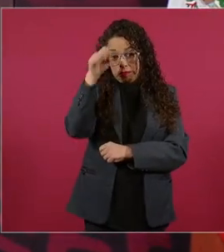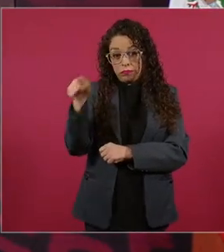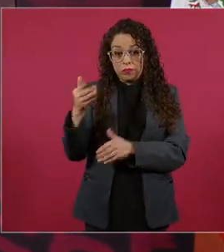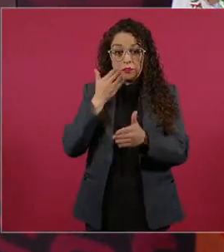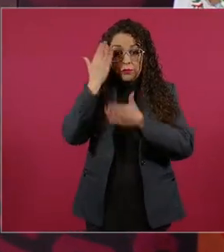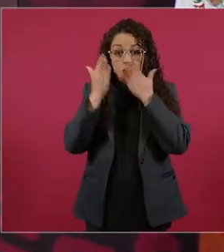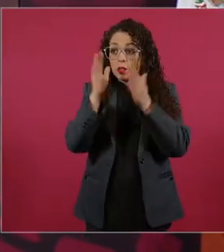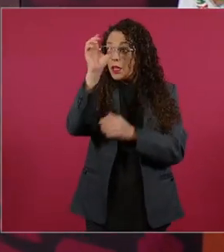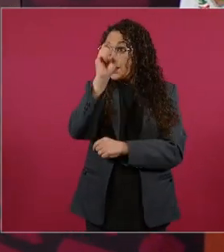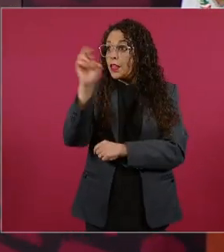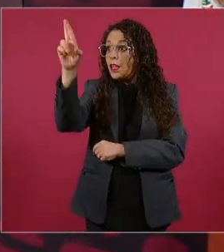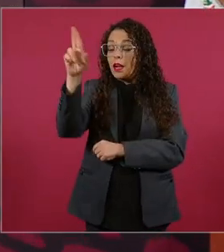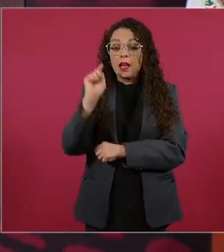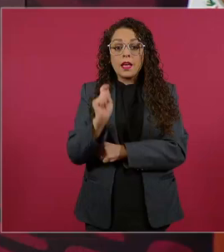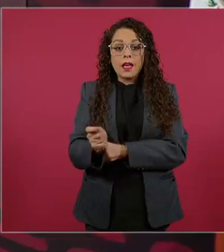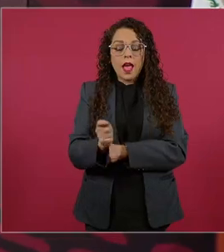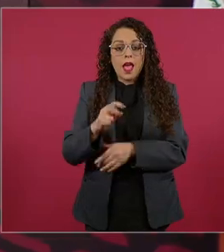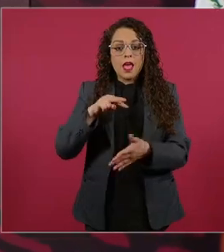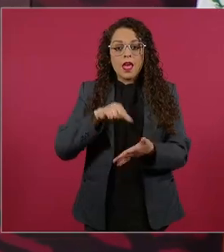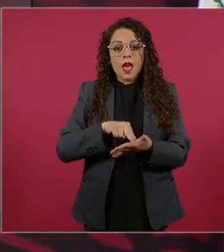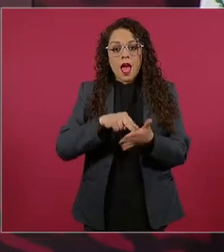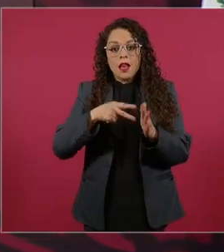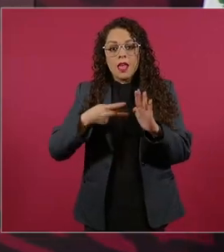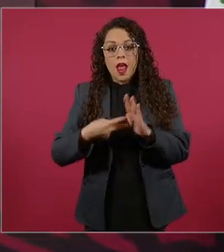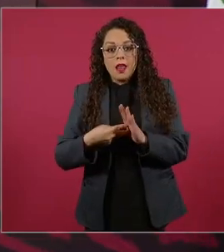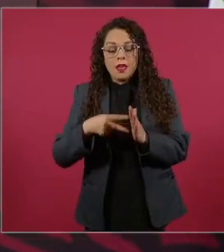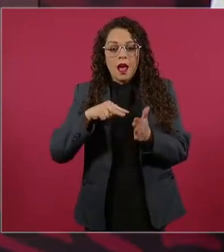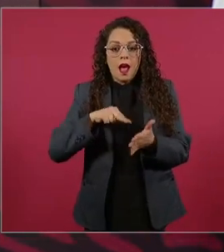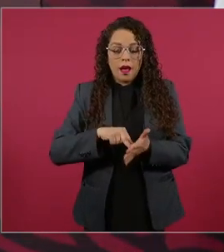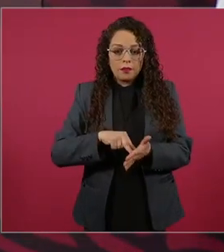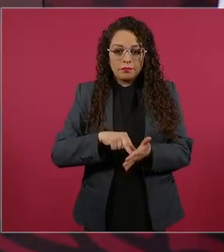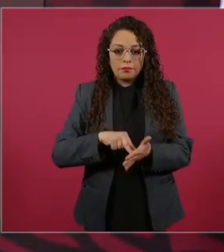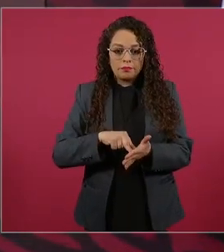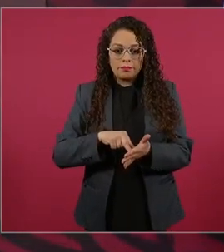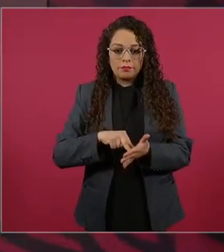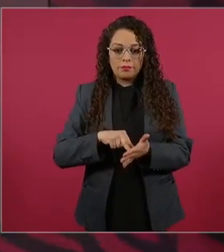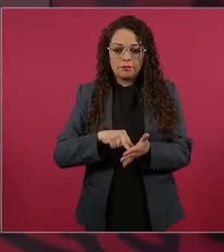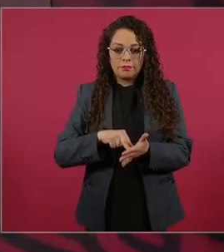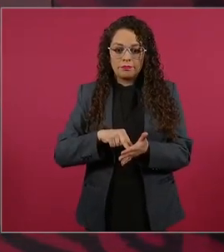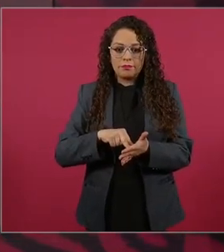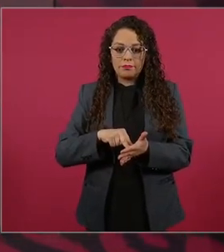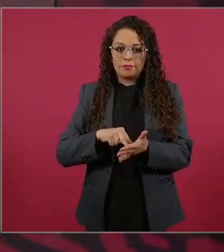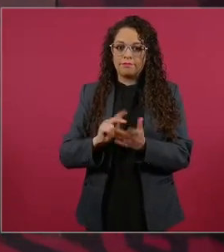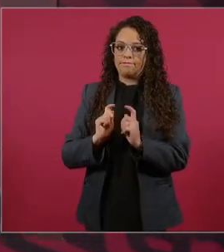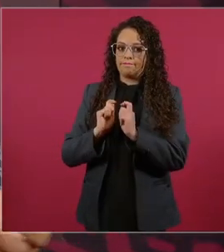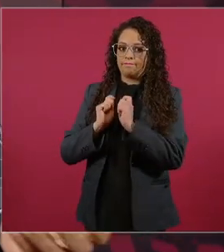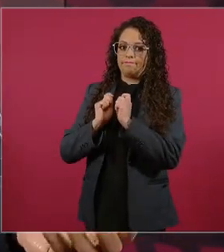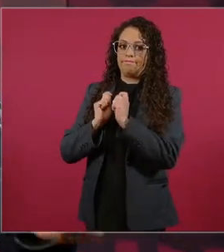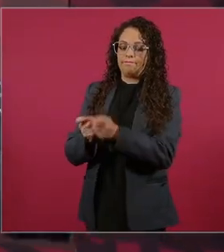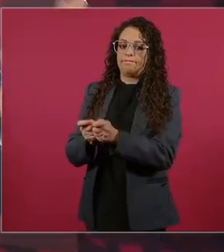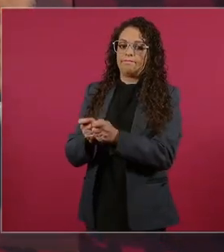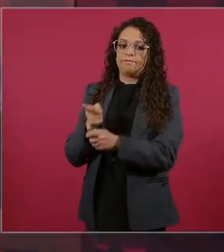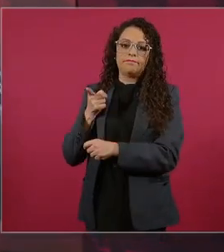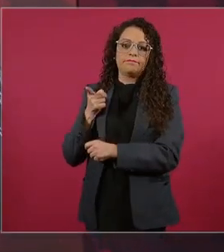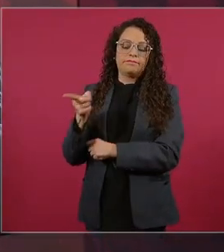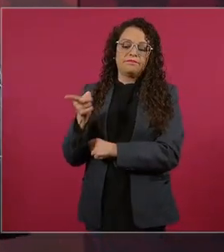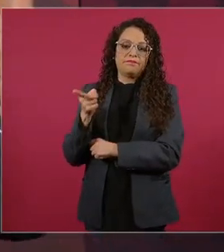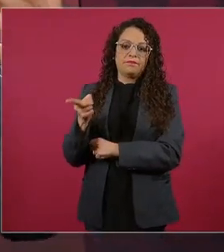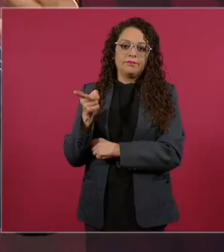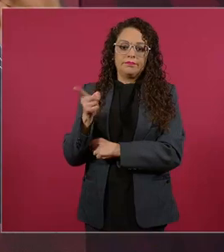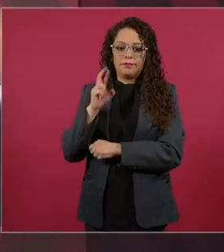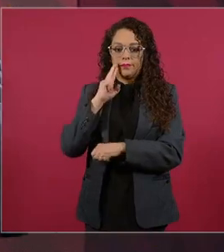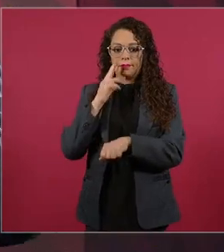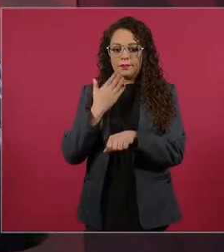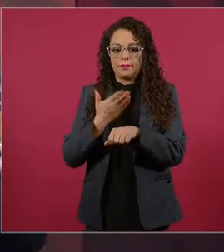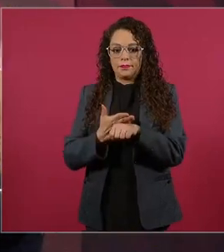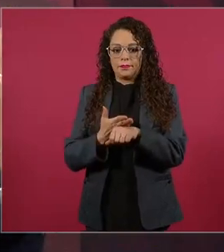Entonces, ella va a hacerse cargo de que